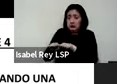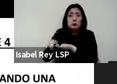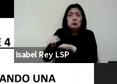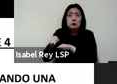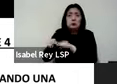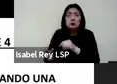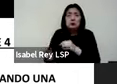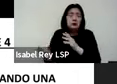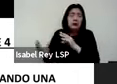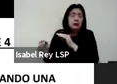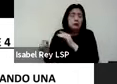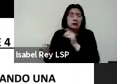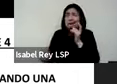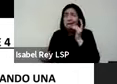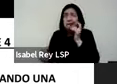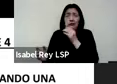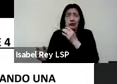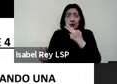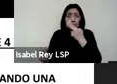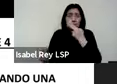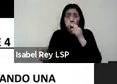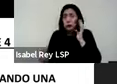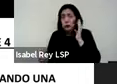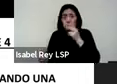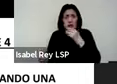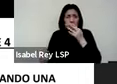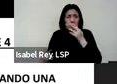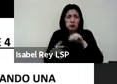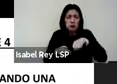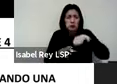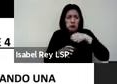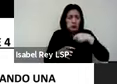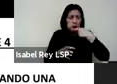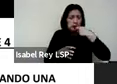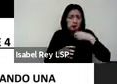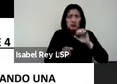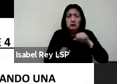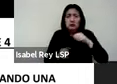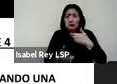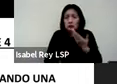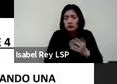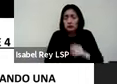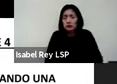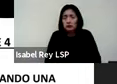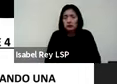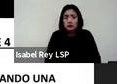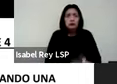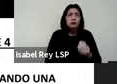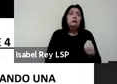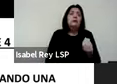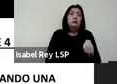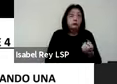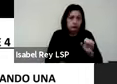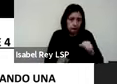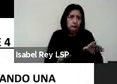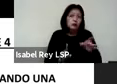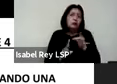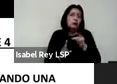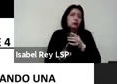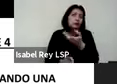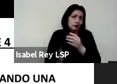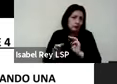la conversación del otro y el olor del seco de carne que llevan, usted lo puede oler. ¿Cómo no va a haber contagio en esa